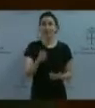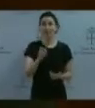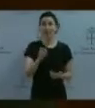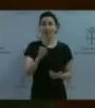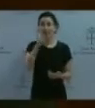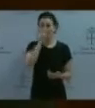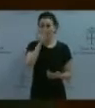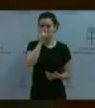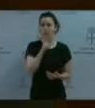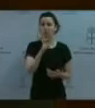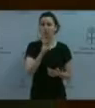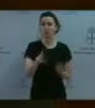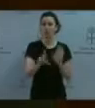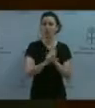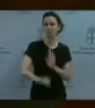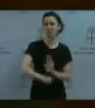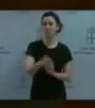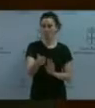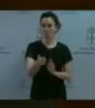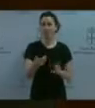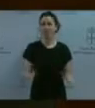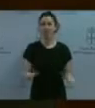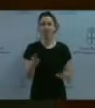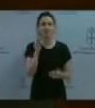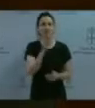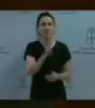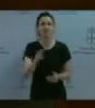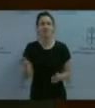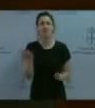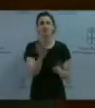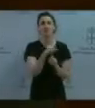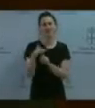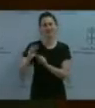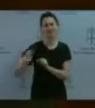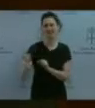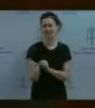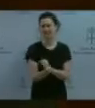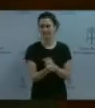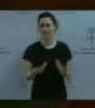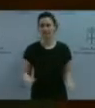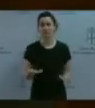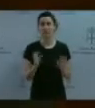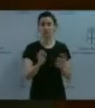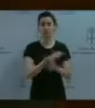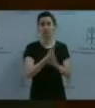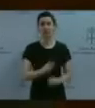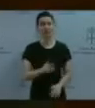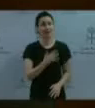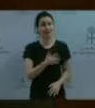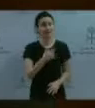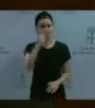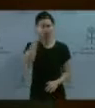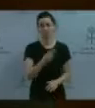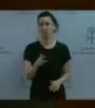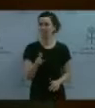encontrar situaciones de todo tipo, situaciones donde desgraciadamente no se ha respetado ese derecho de todos los ciudadanos, y